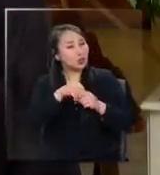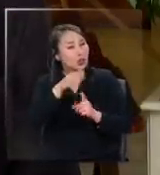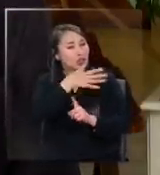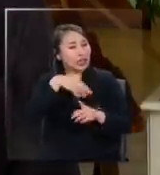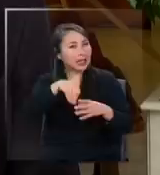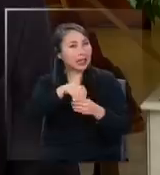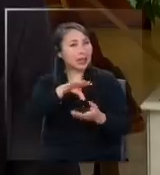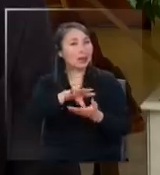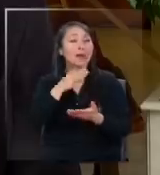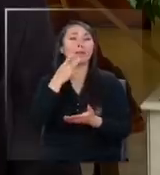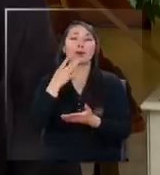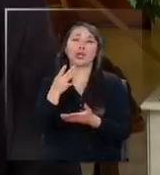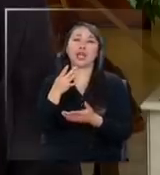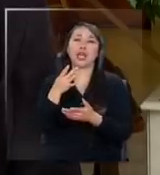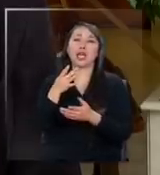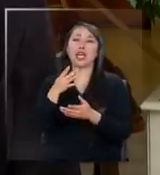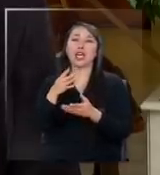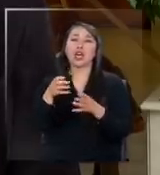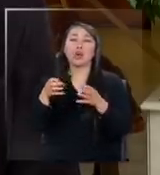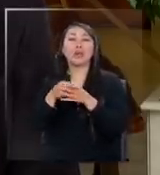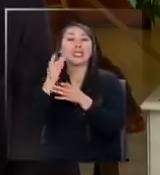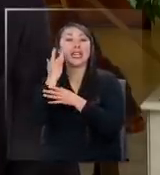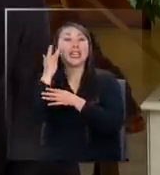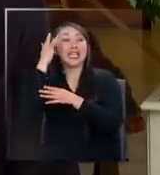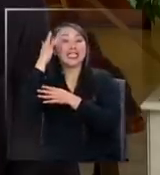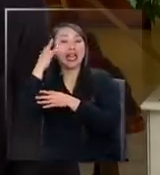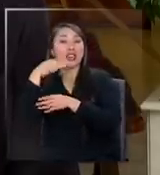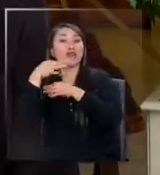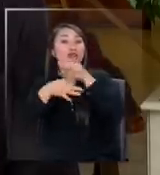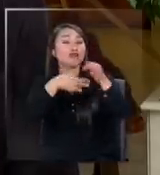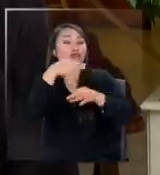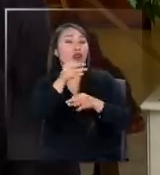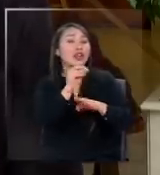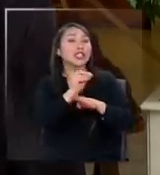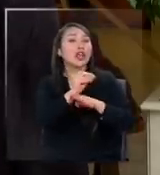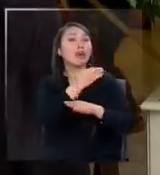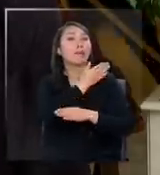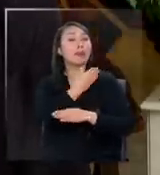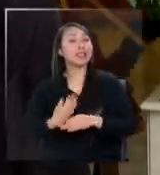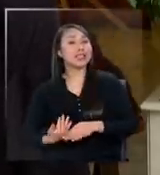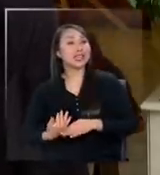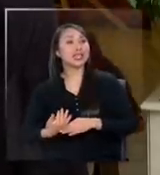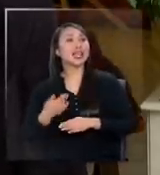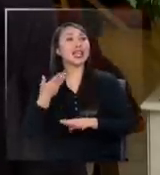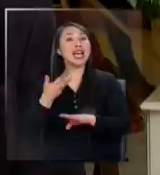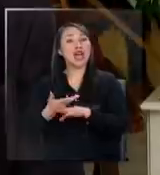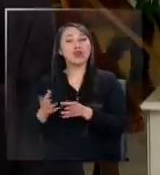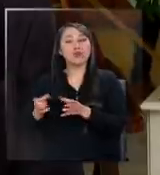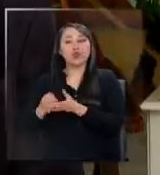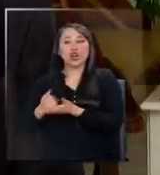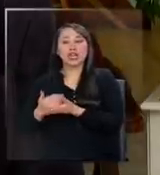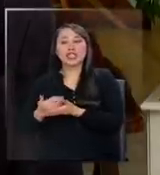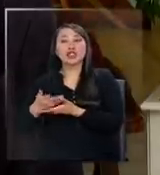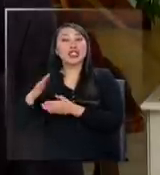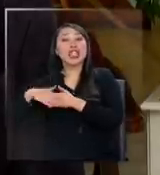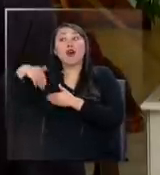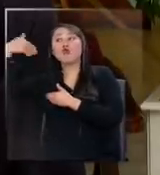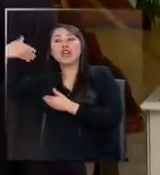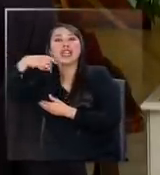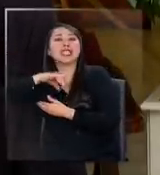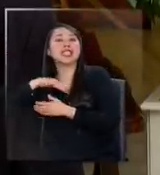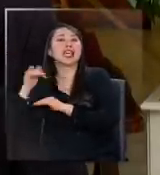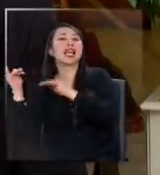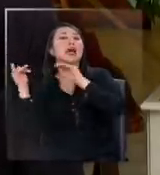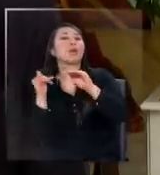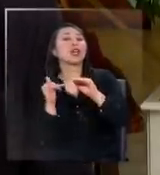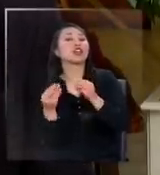Porque hay información respecto de inteligencia que se le habría prestado al presidente, donde aquí viene una organización externa apoyando lo que está pasando. Yo no